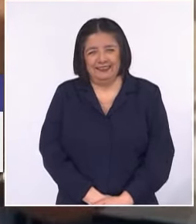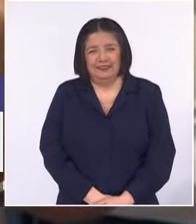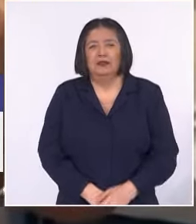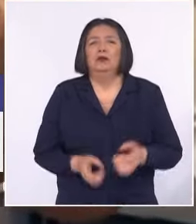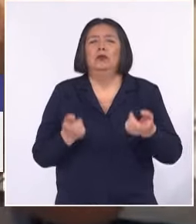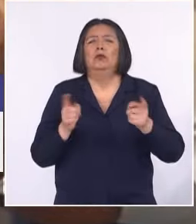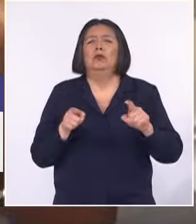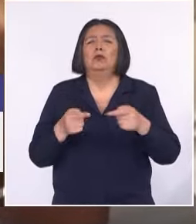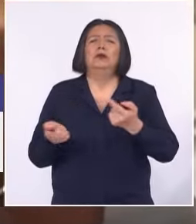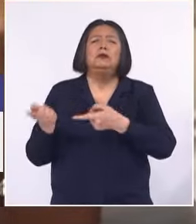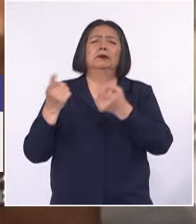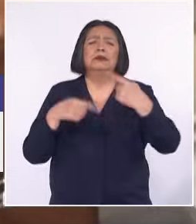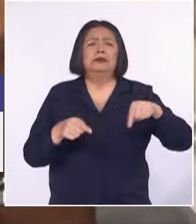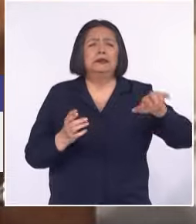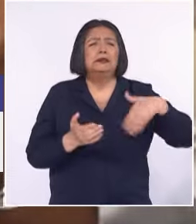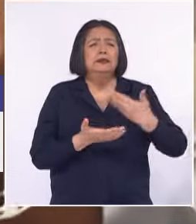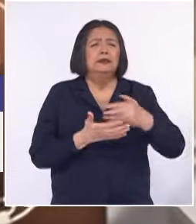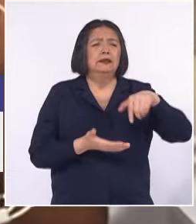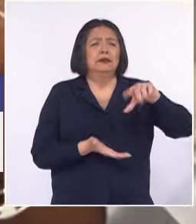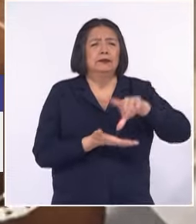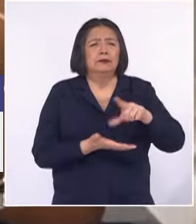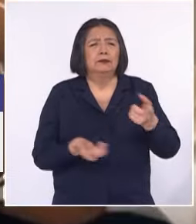¿Cuándo vienes? ¿Cuándo llegas?